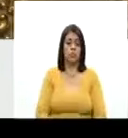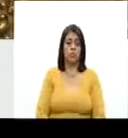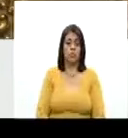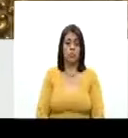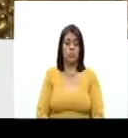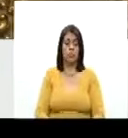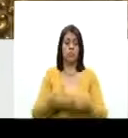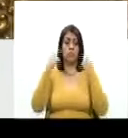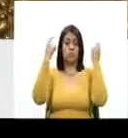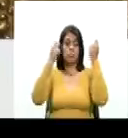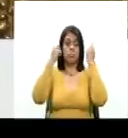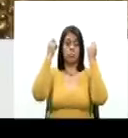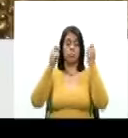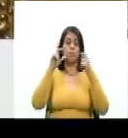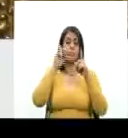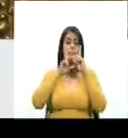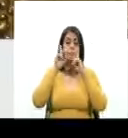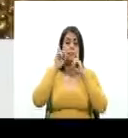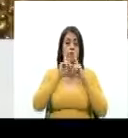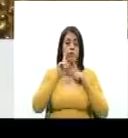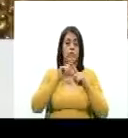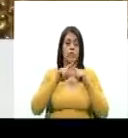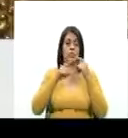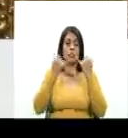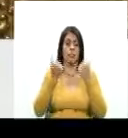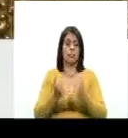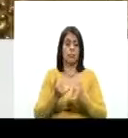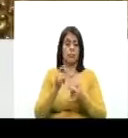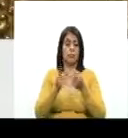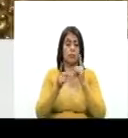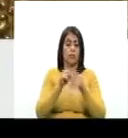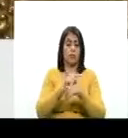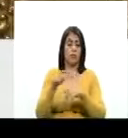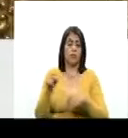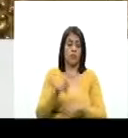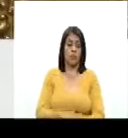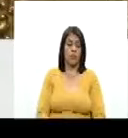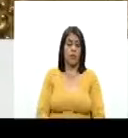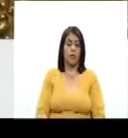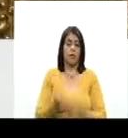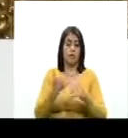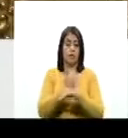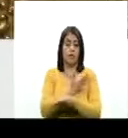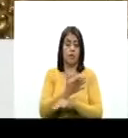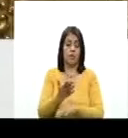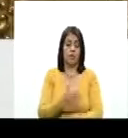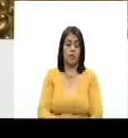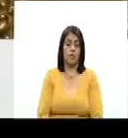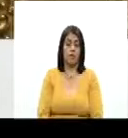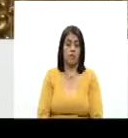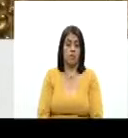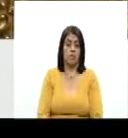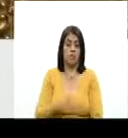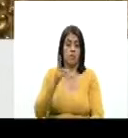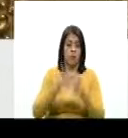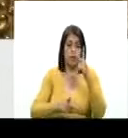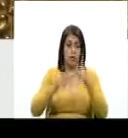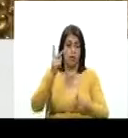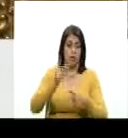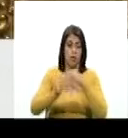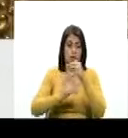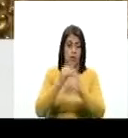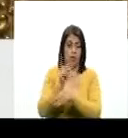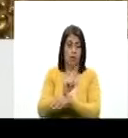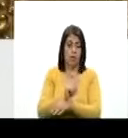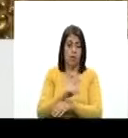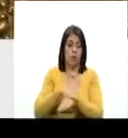tantas propaganda, tantas mentiras, que ya cuando alguien sale a desmentirlo, ya es tarde. Los algoritmos lo hacen demasiado